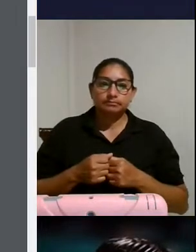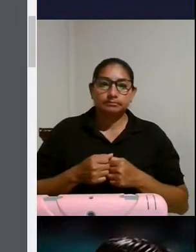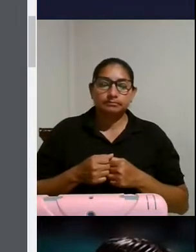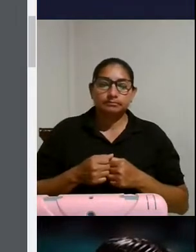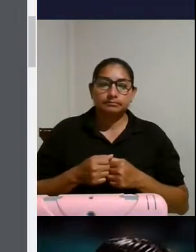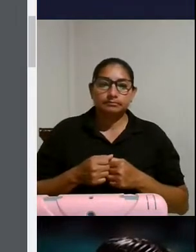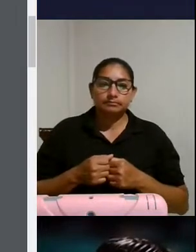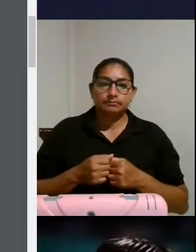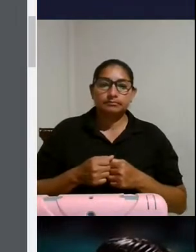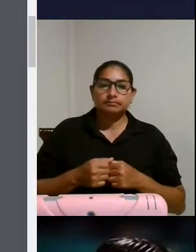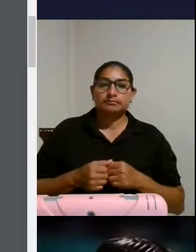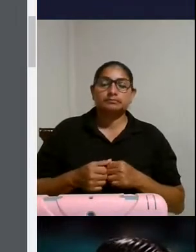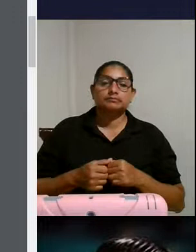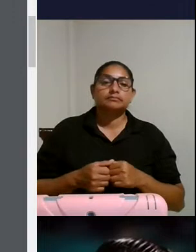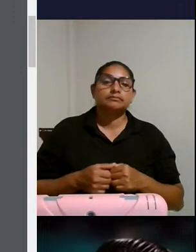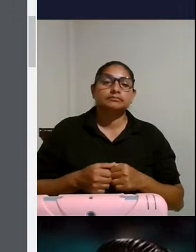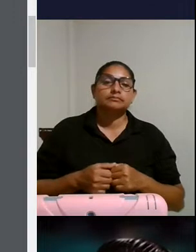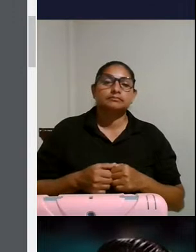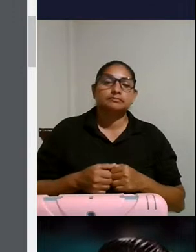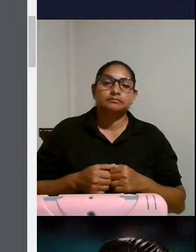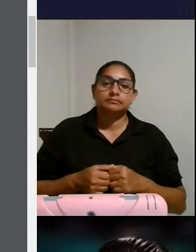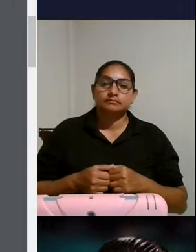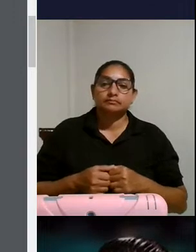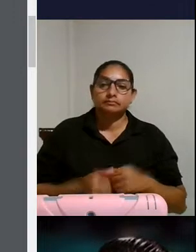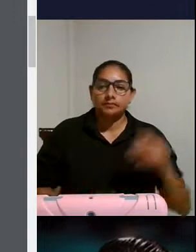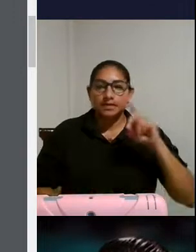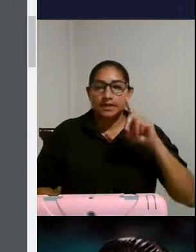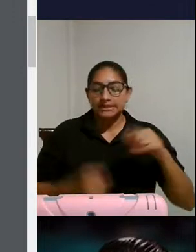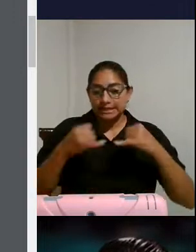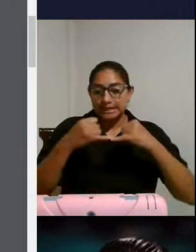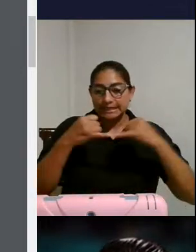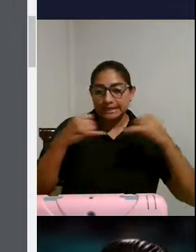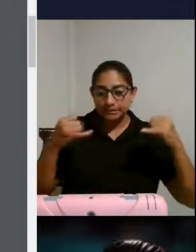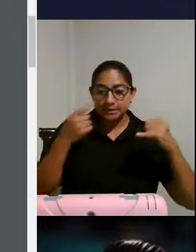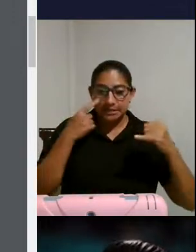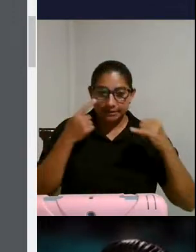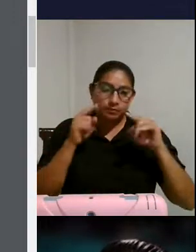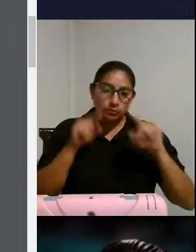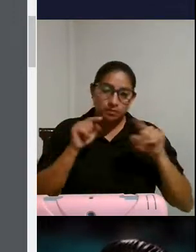la derivada de la función es este límite que ustedes tienen acá.